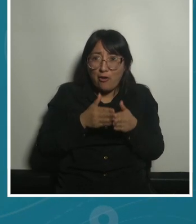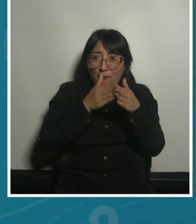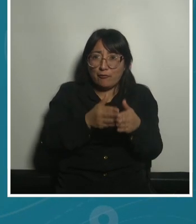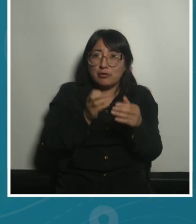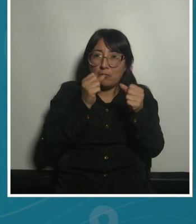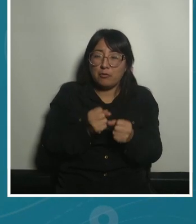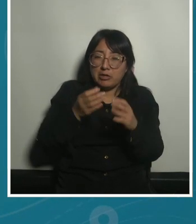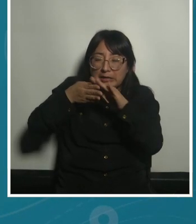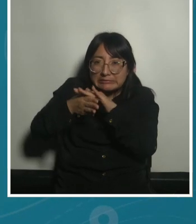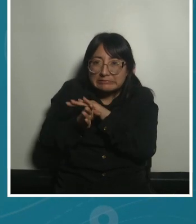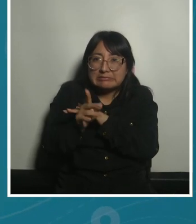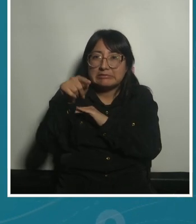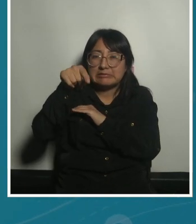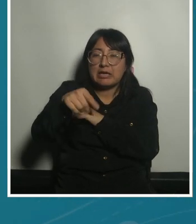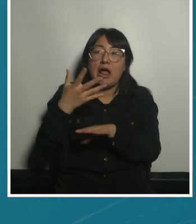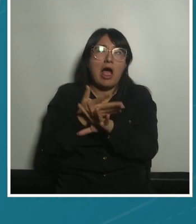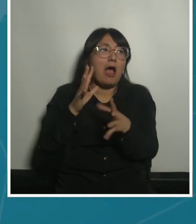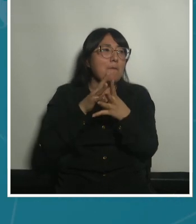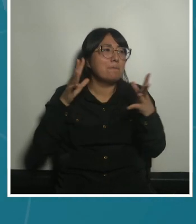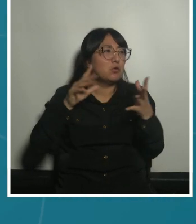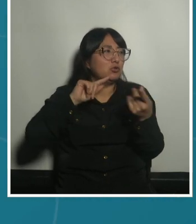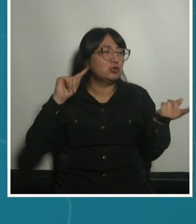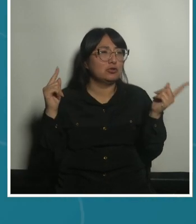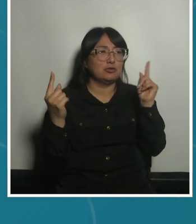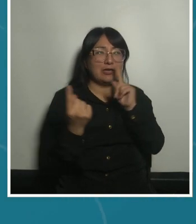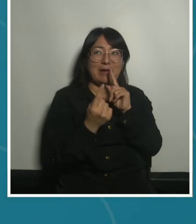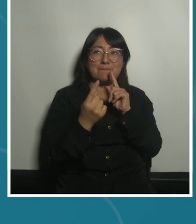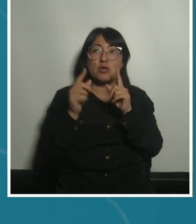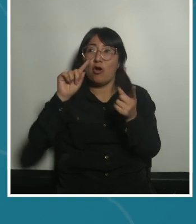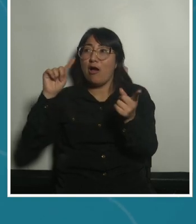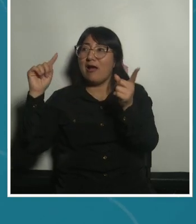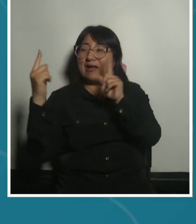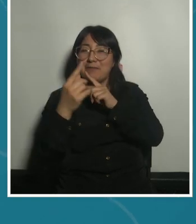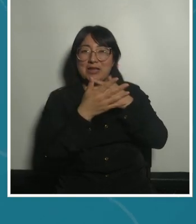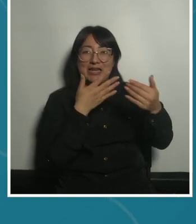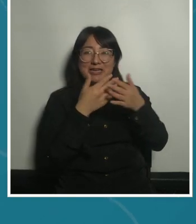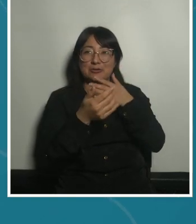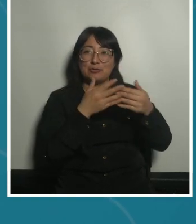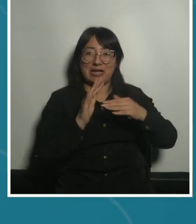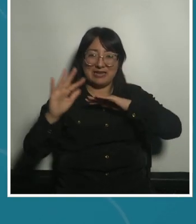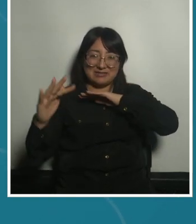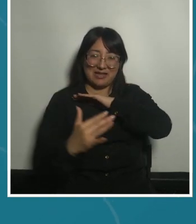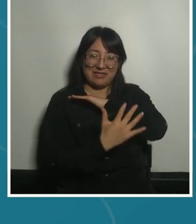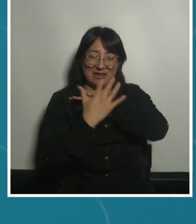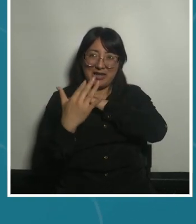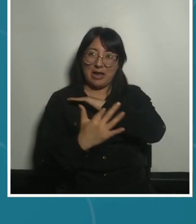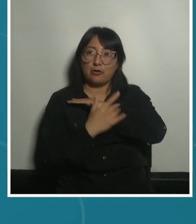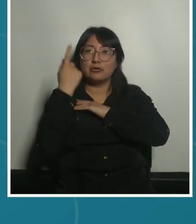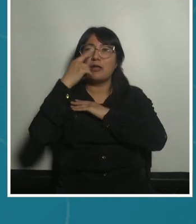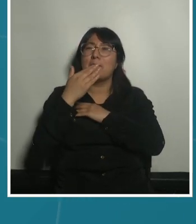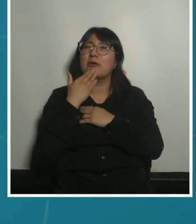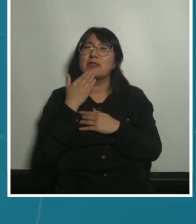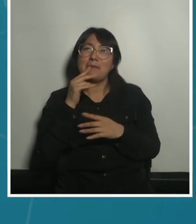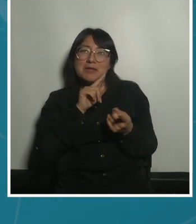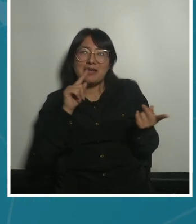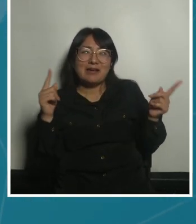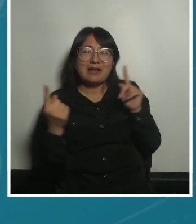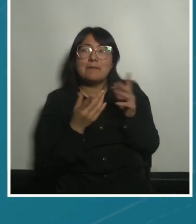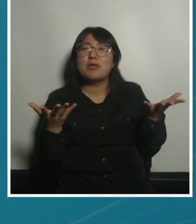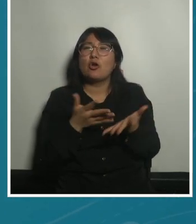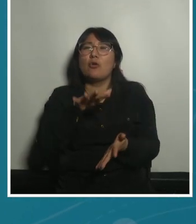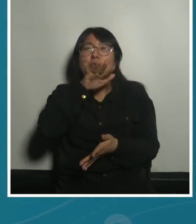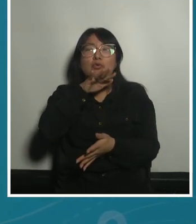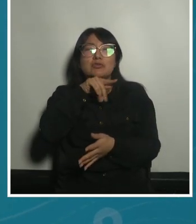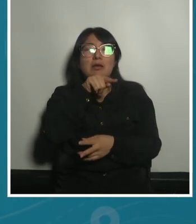ríos. Muchos cambios que nos van cambiando la naturaleza de la costa, pero también van cambiando la manera en la cual usamos esos